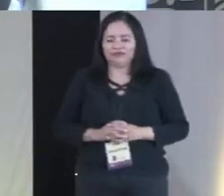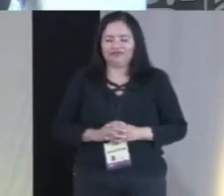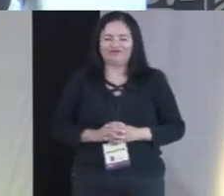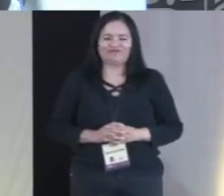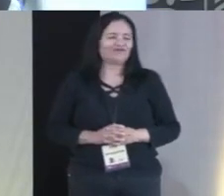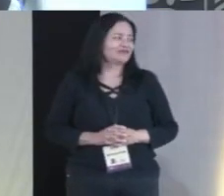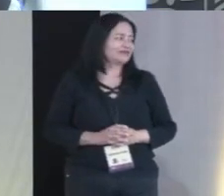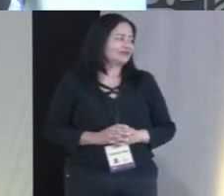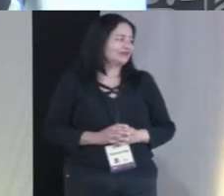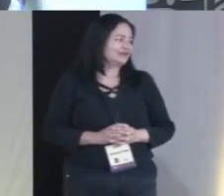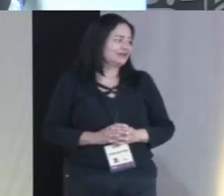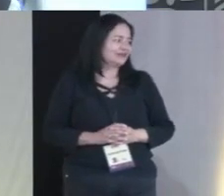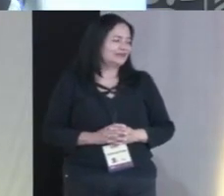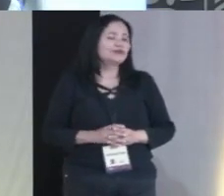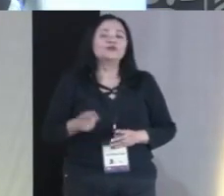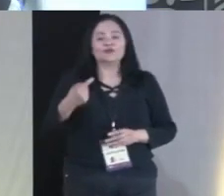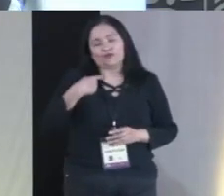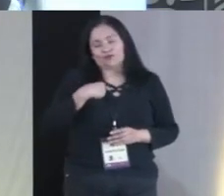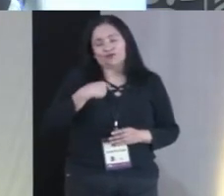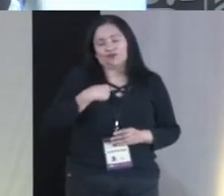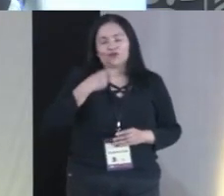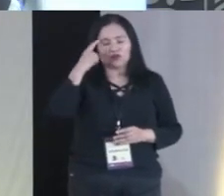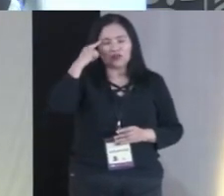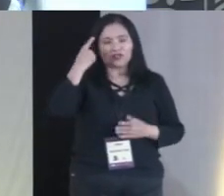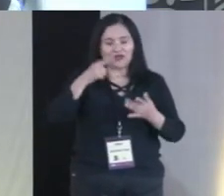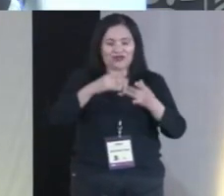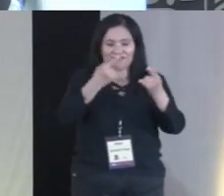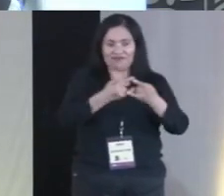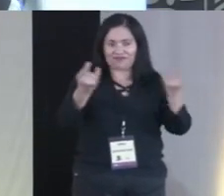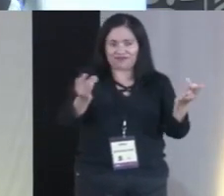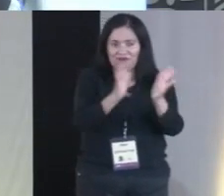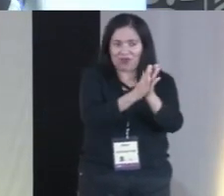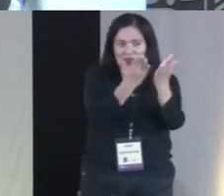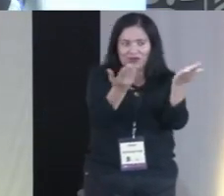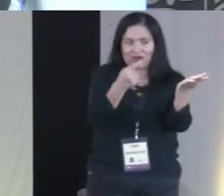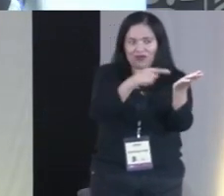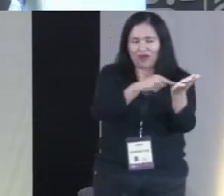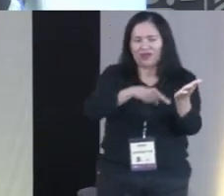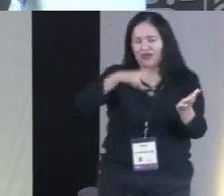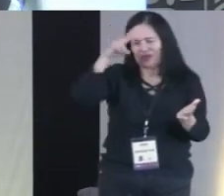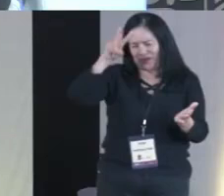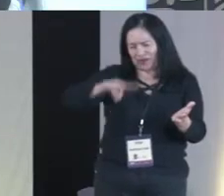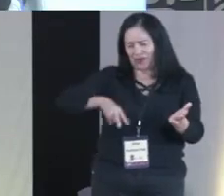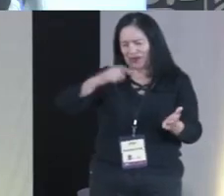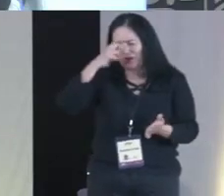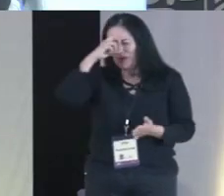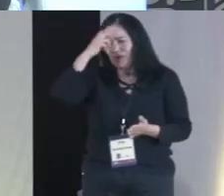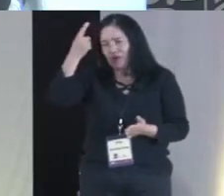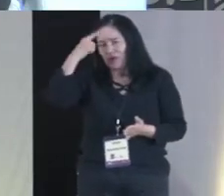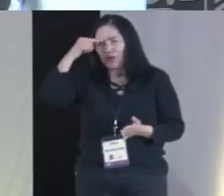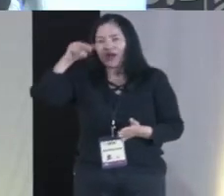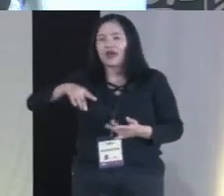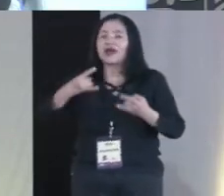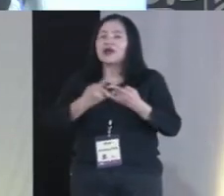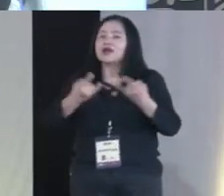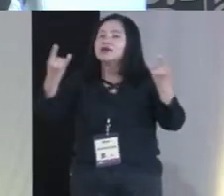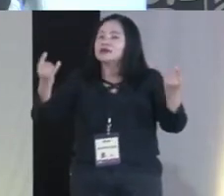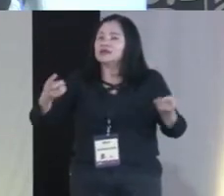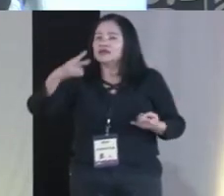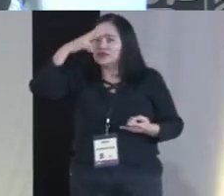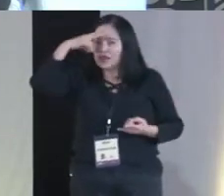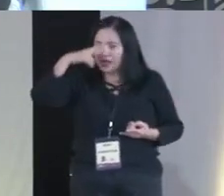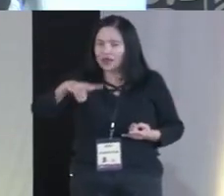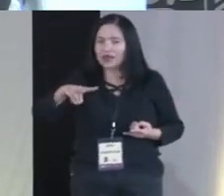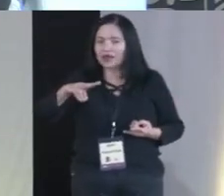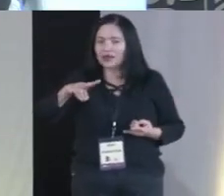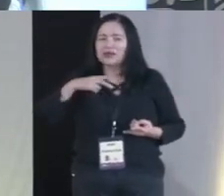Mira, yo sí creo que la novela de Pedro Miguel es de veras una gran reflexión sobre la historia de México, pero además una reflexión